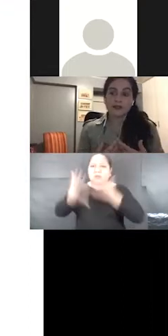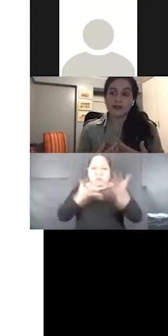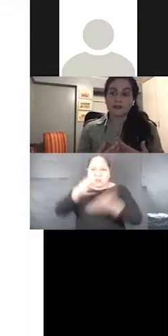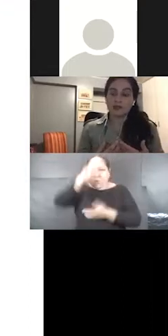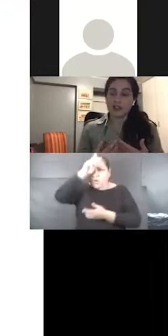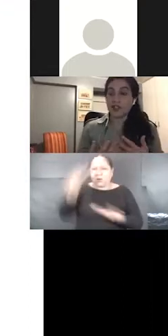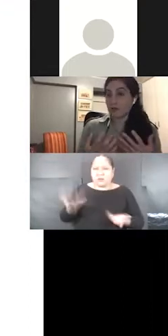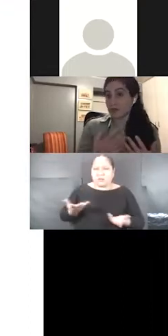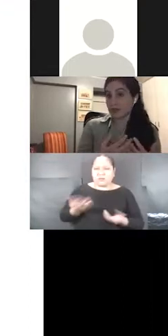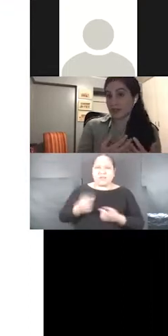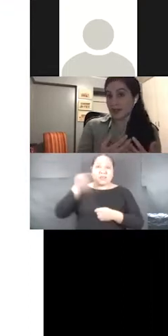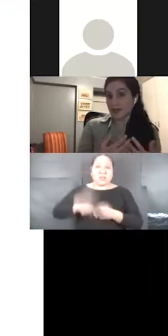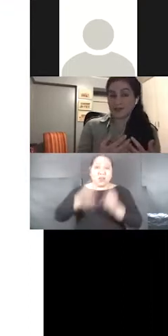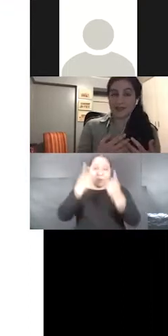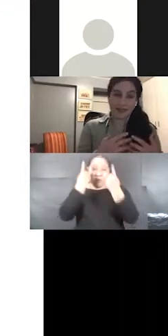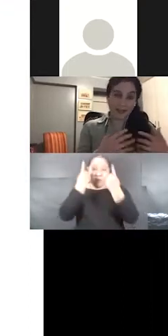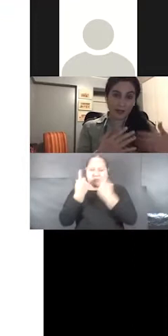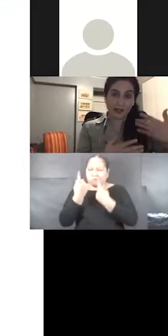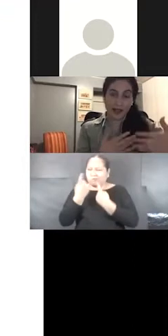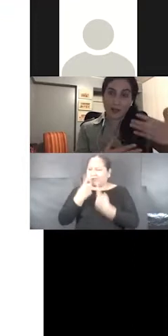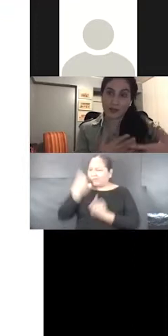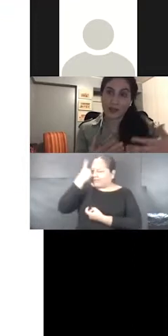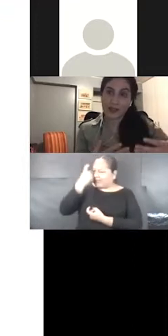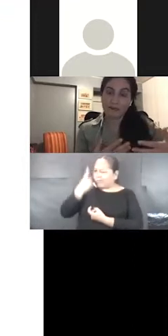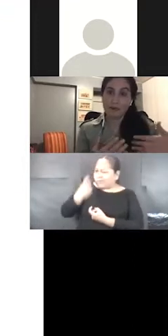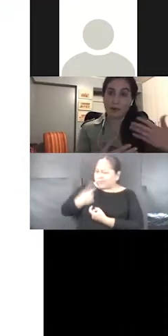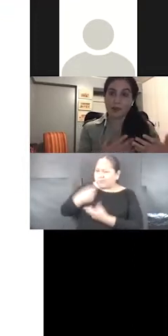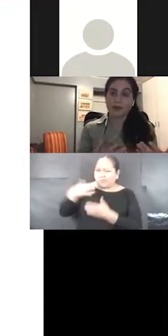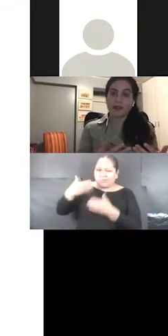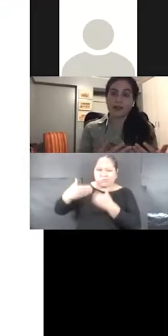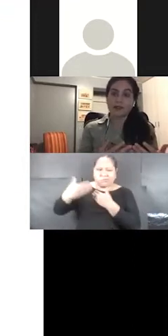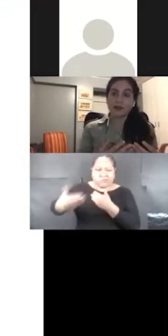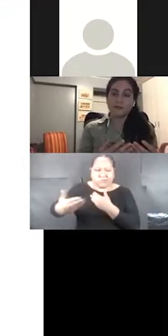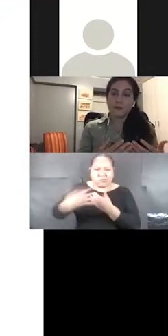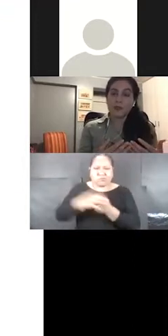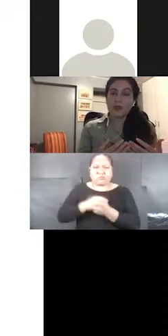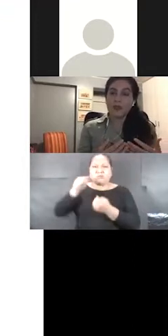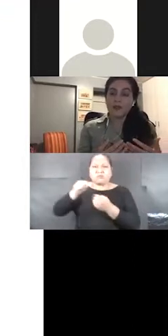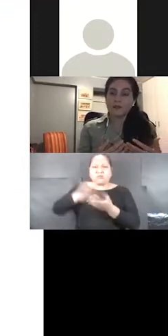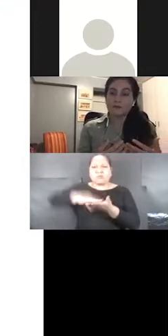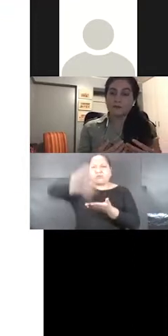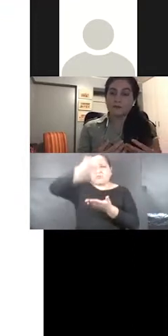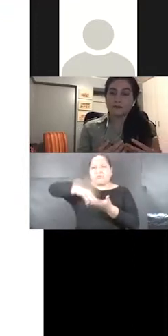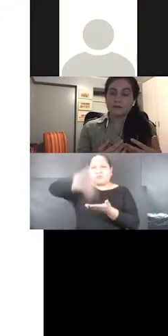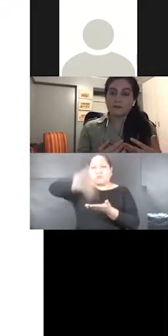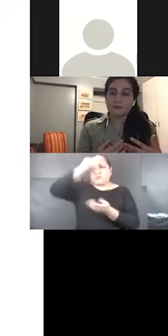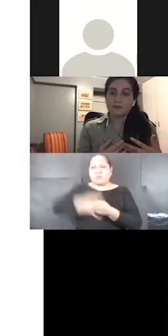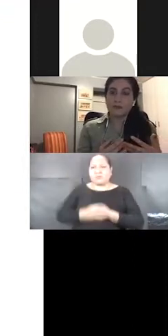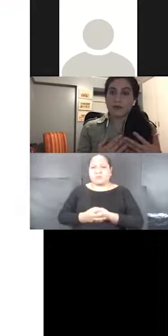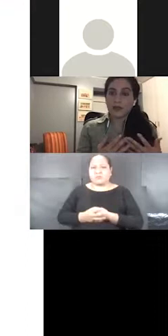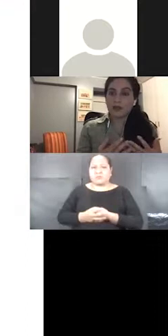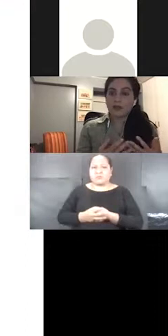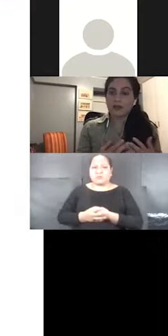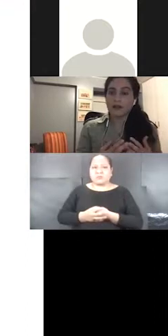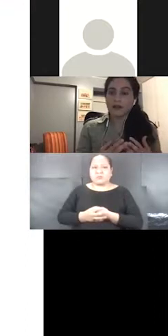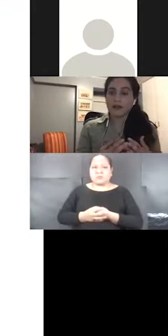que nos hacíamos internamente, y con el transcurso del tiempo hemos venido aprendiendo. Mete la mano acá y ya me fregó.